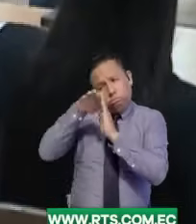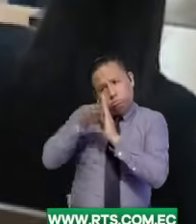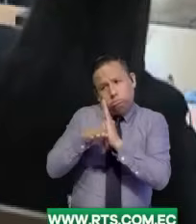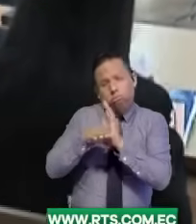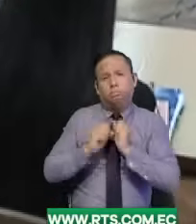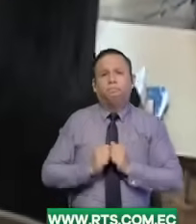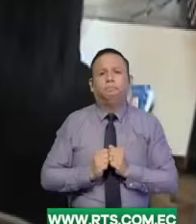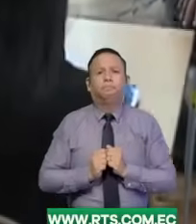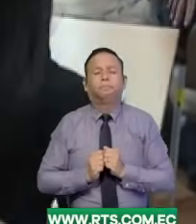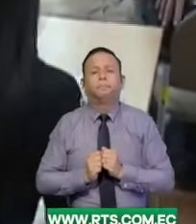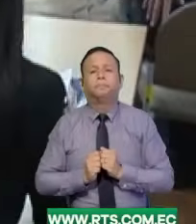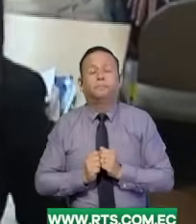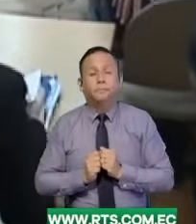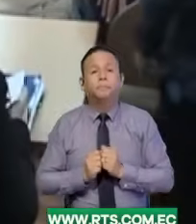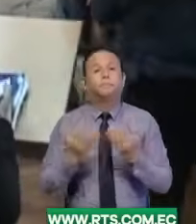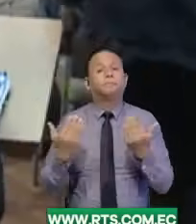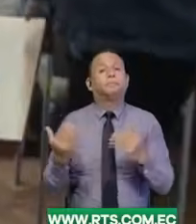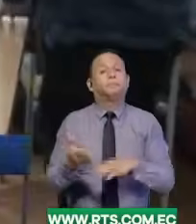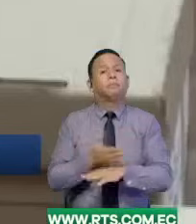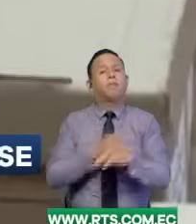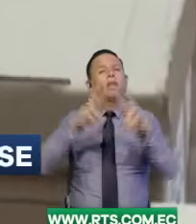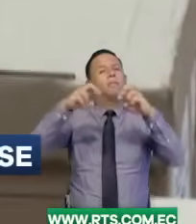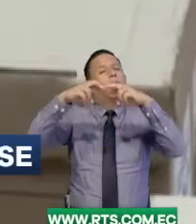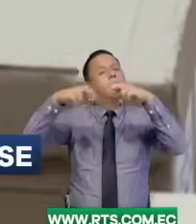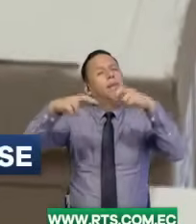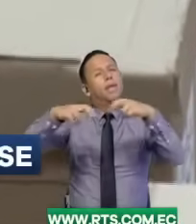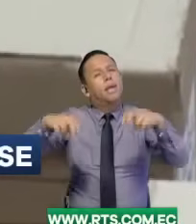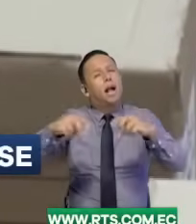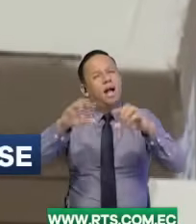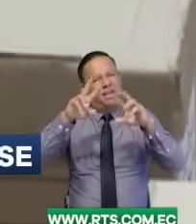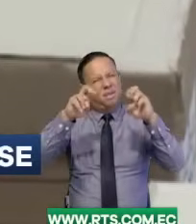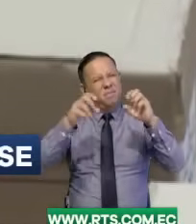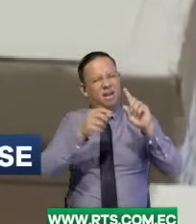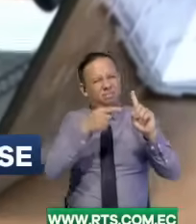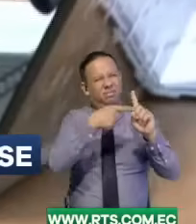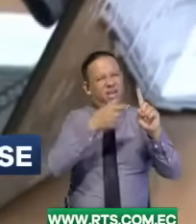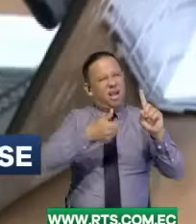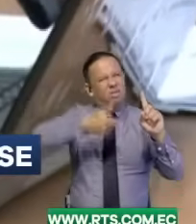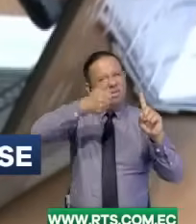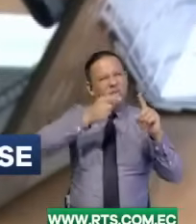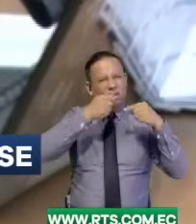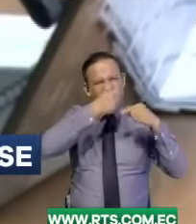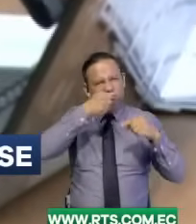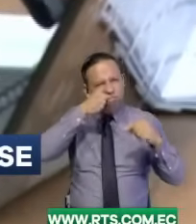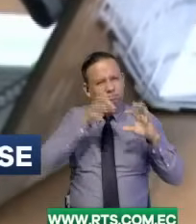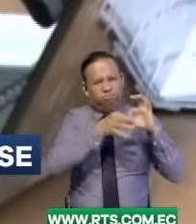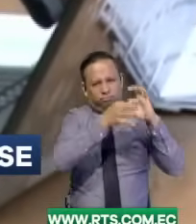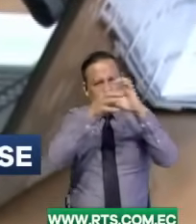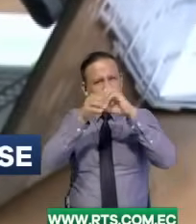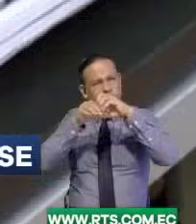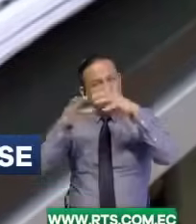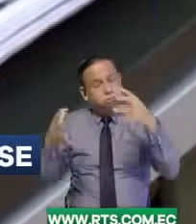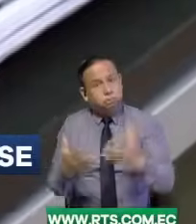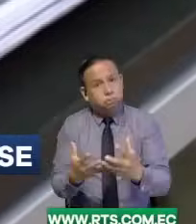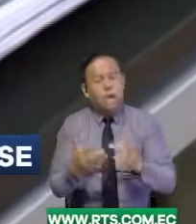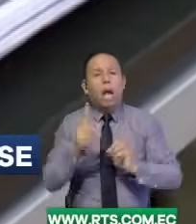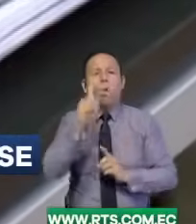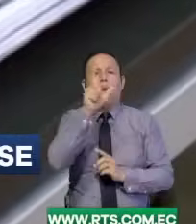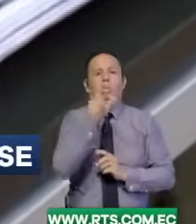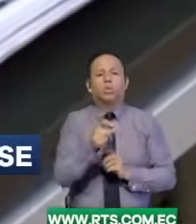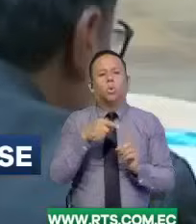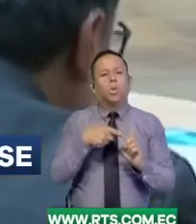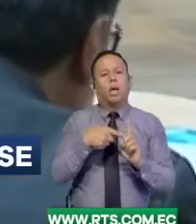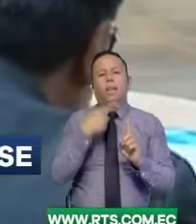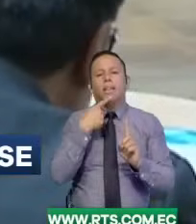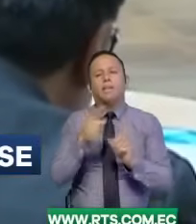Dentro del caso de delincuencia organizada Metástasis, se registra una oleada de solicitudes de procedimiento abreviado, con las